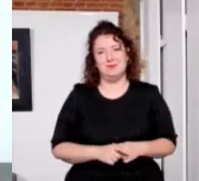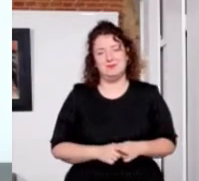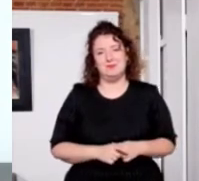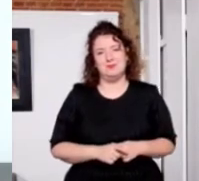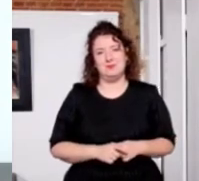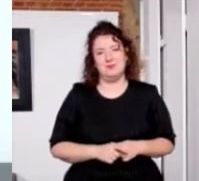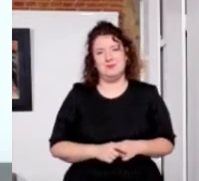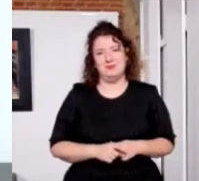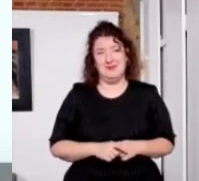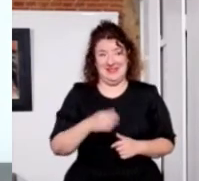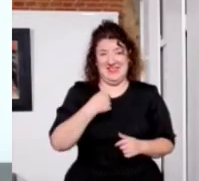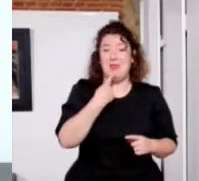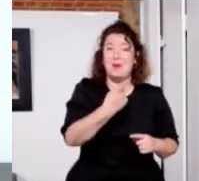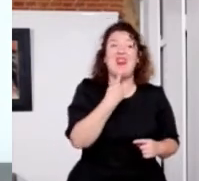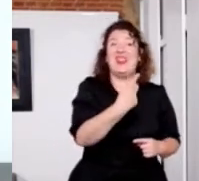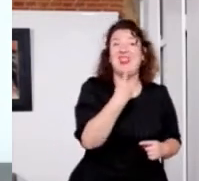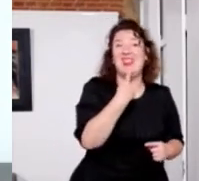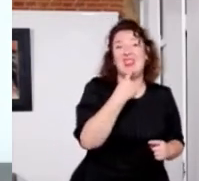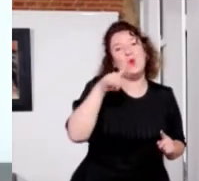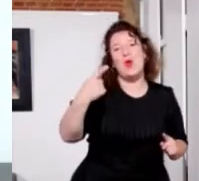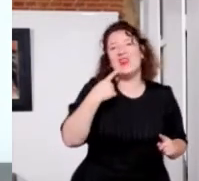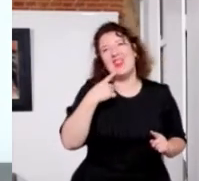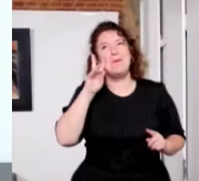Después de hacer las declaraciones.